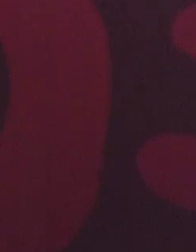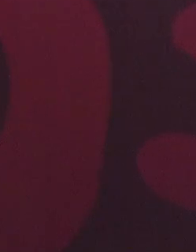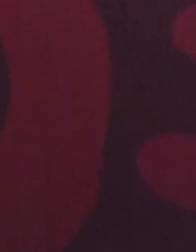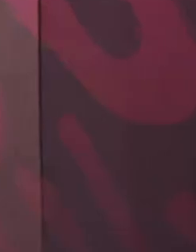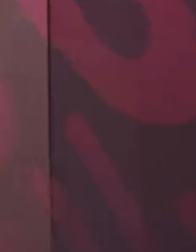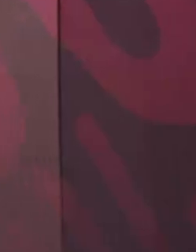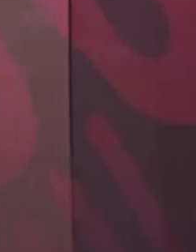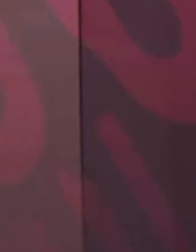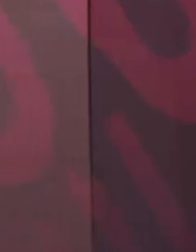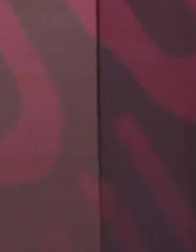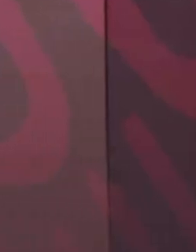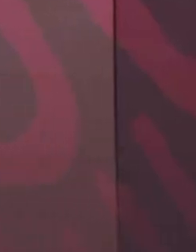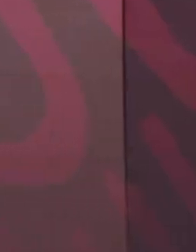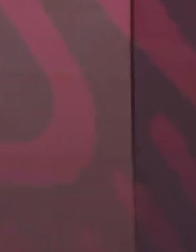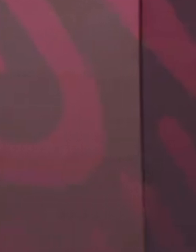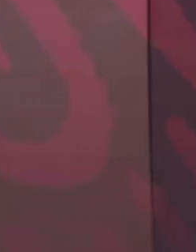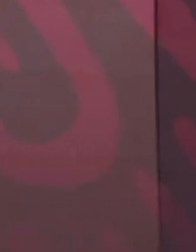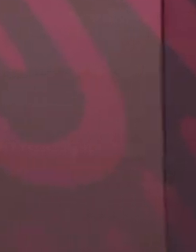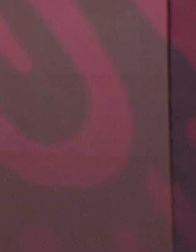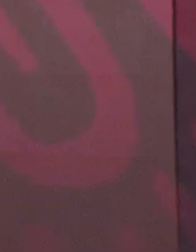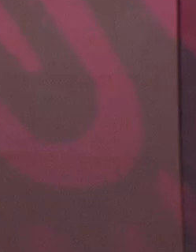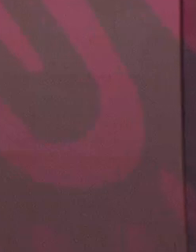¿Saben cómo se hace?